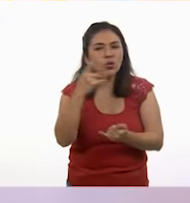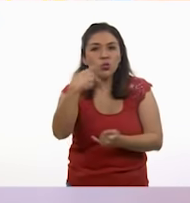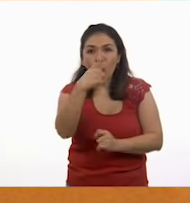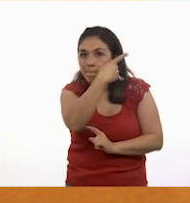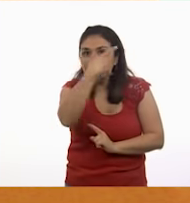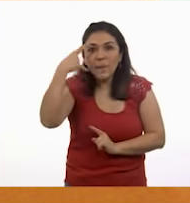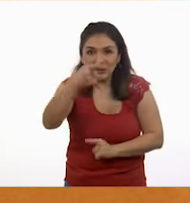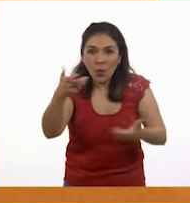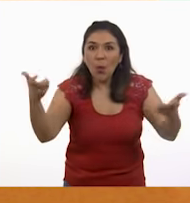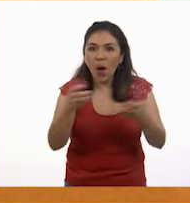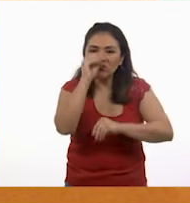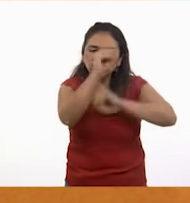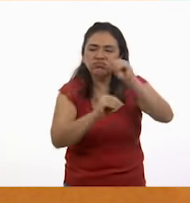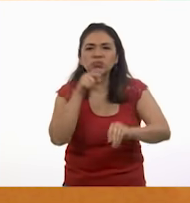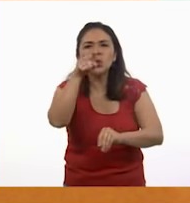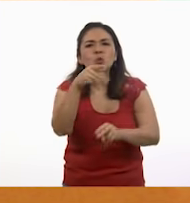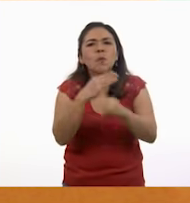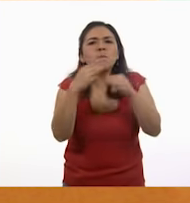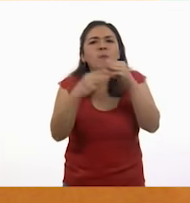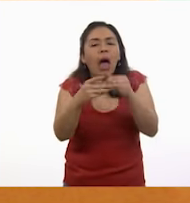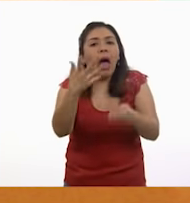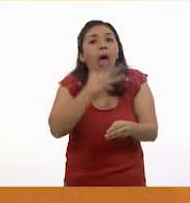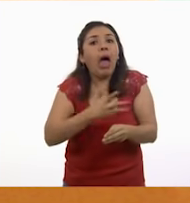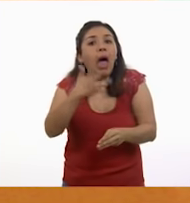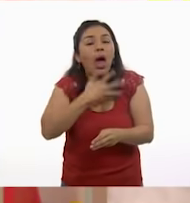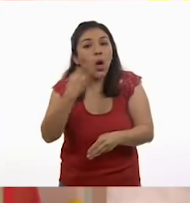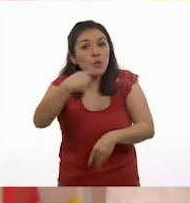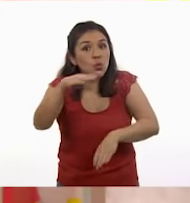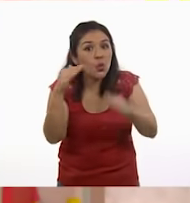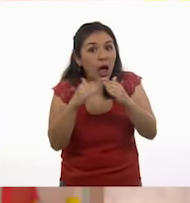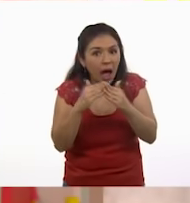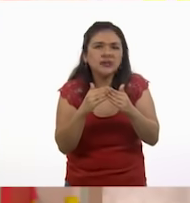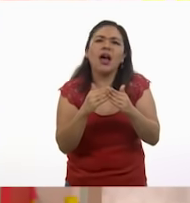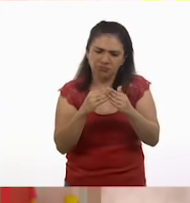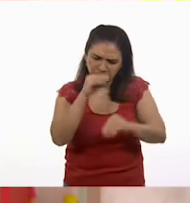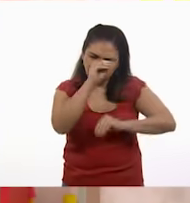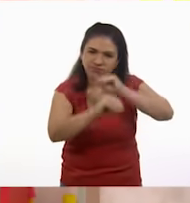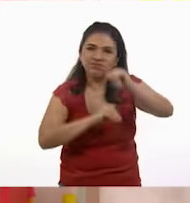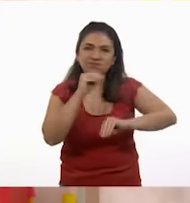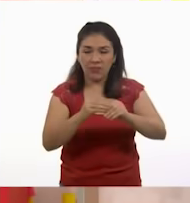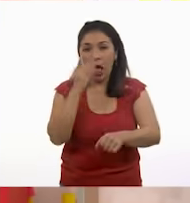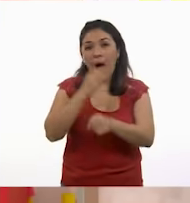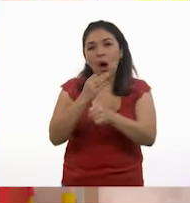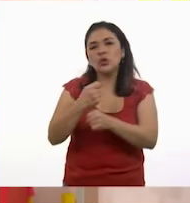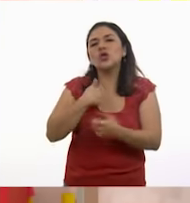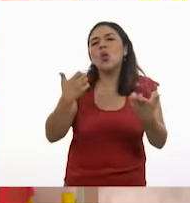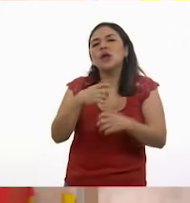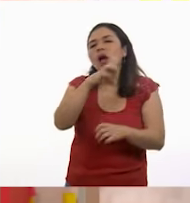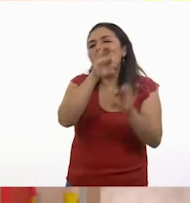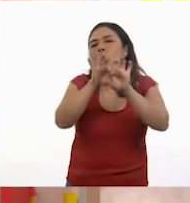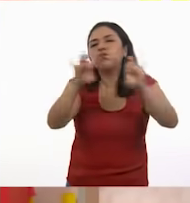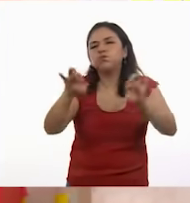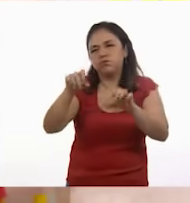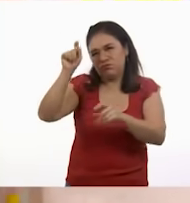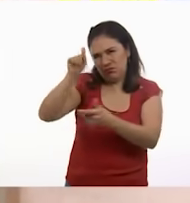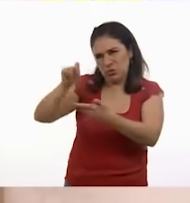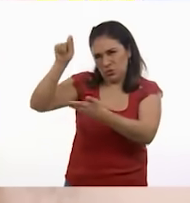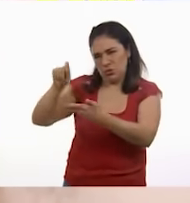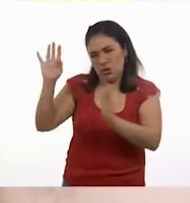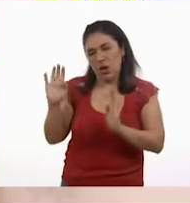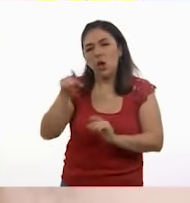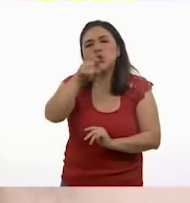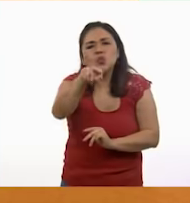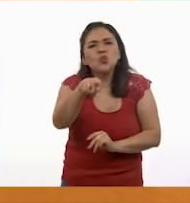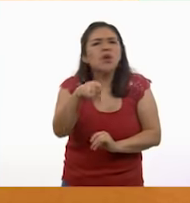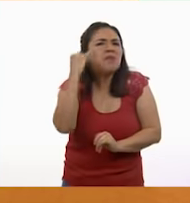bidimensional con el material que tengan en sus hogares ahorita ahorita lo estamos haciendo con plumones pero ustedes